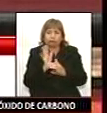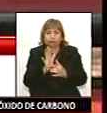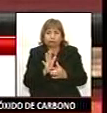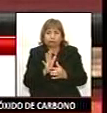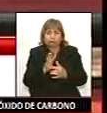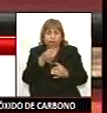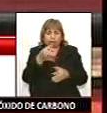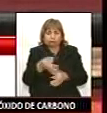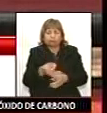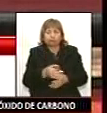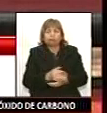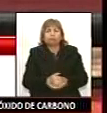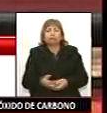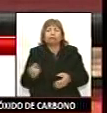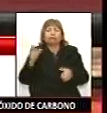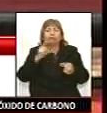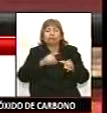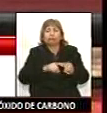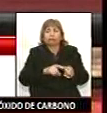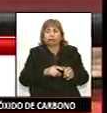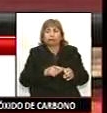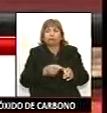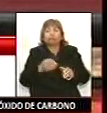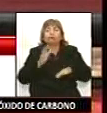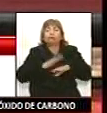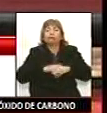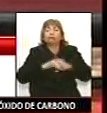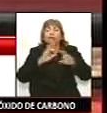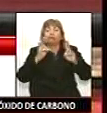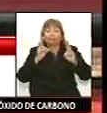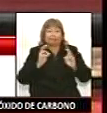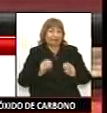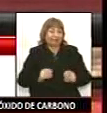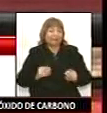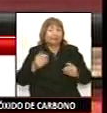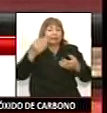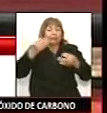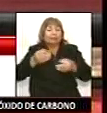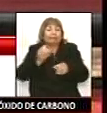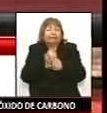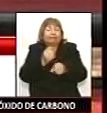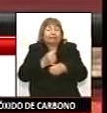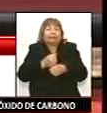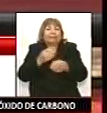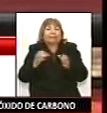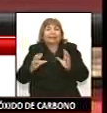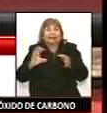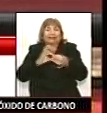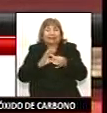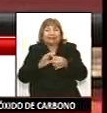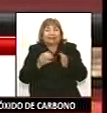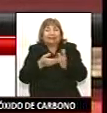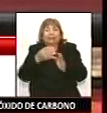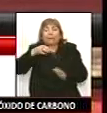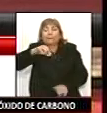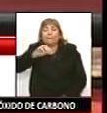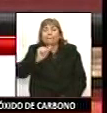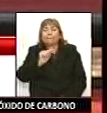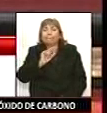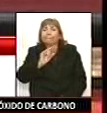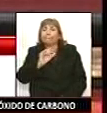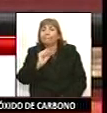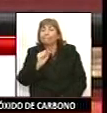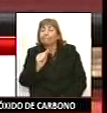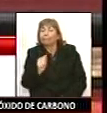fórmula legal para ser incorporada de la siguiente manera. Créase la unidad ejecutora de pausa en el pliego